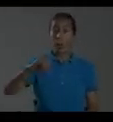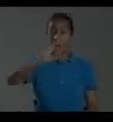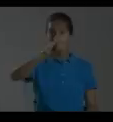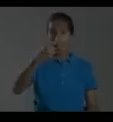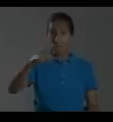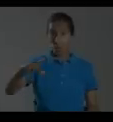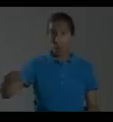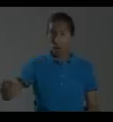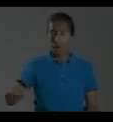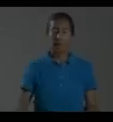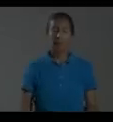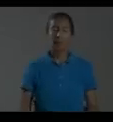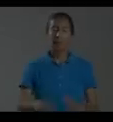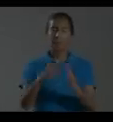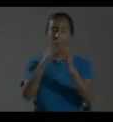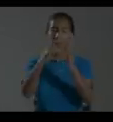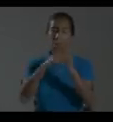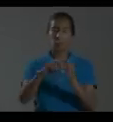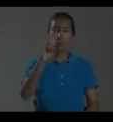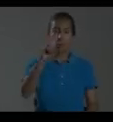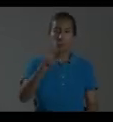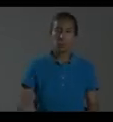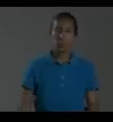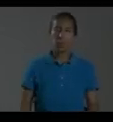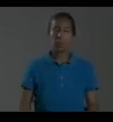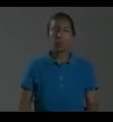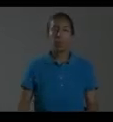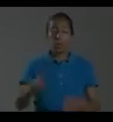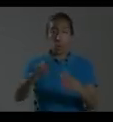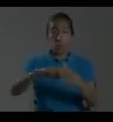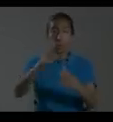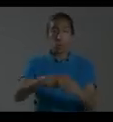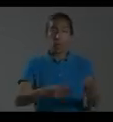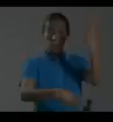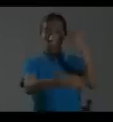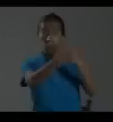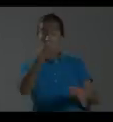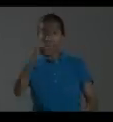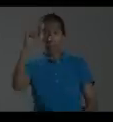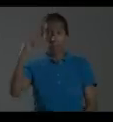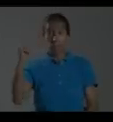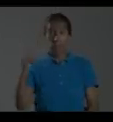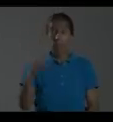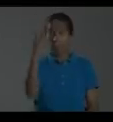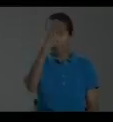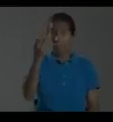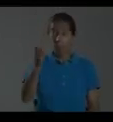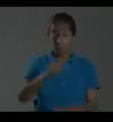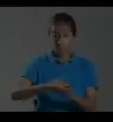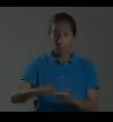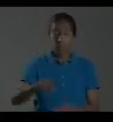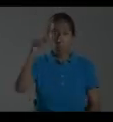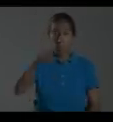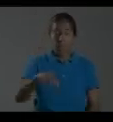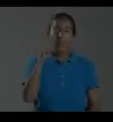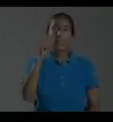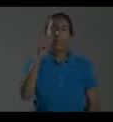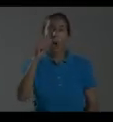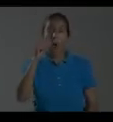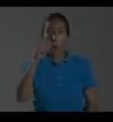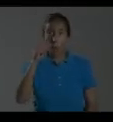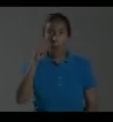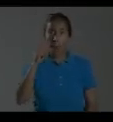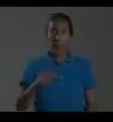16. Entonces, cuando viene la unción del Espíritu Santo, este hombre se echa un mensajón,